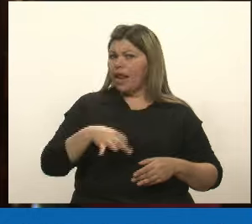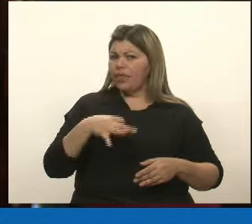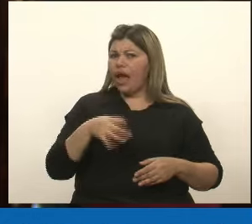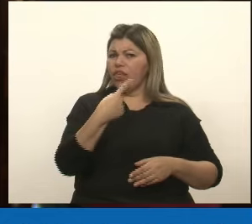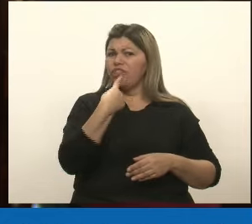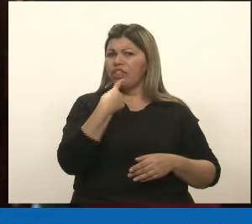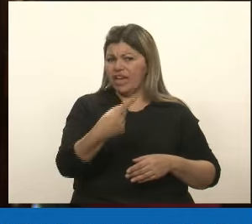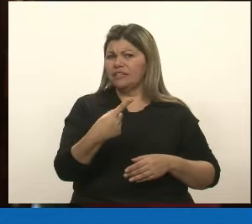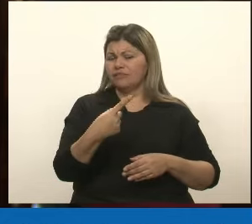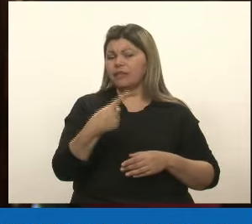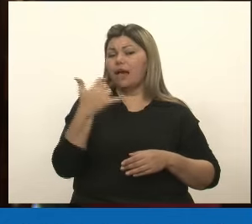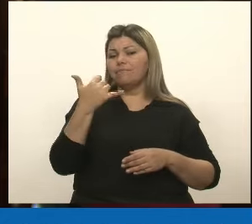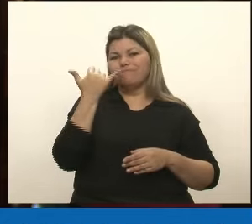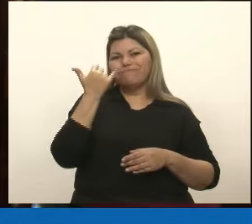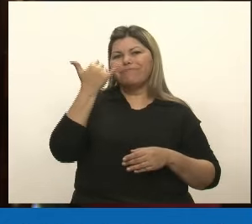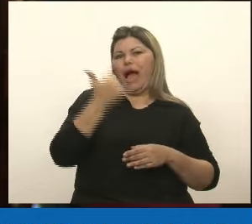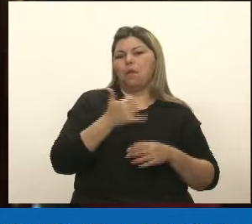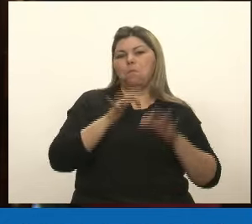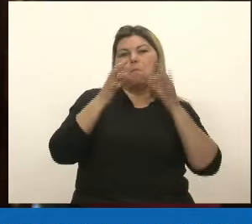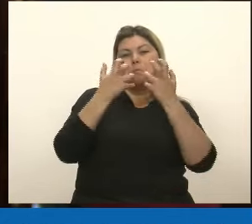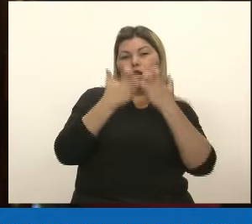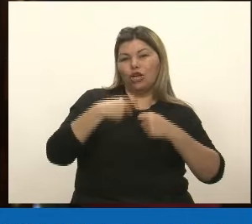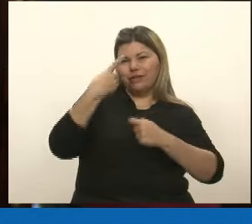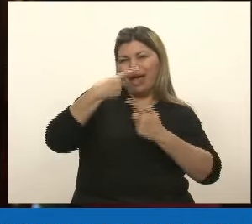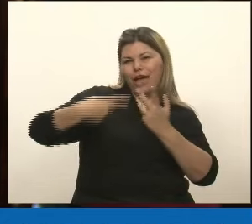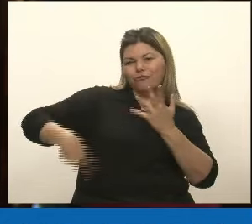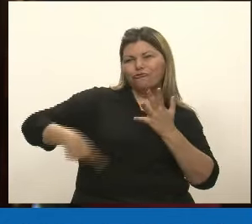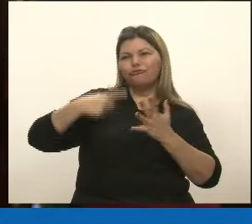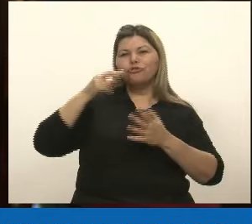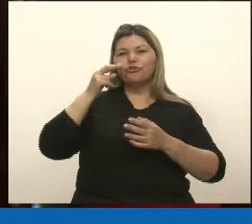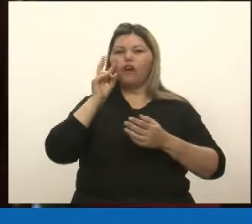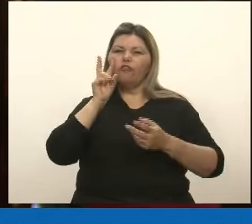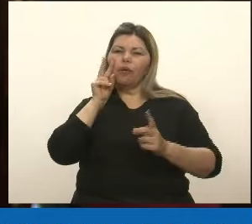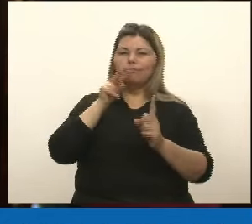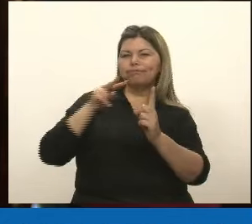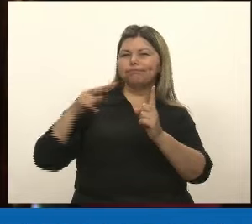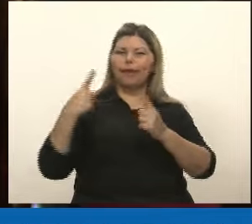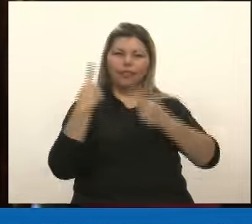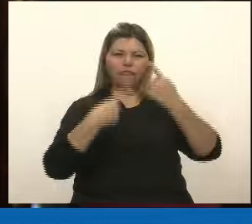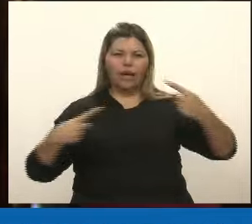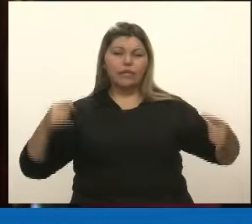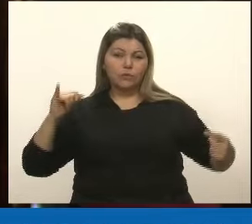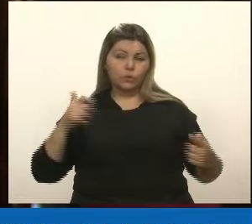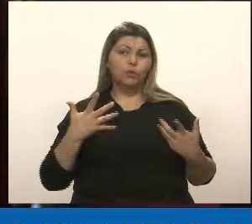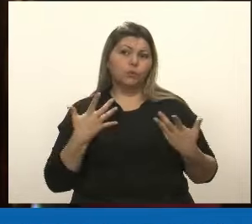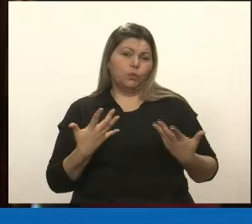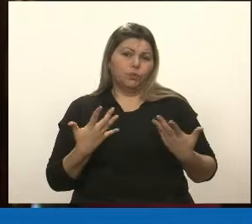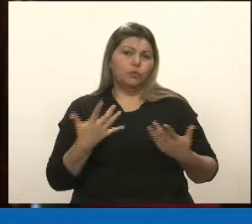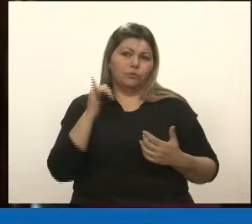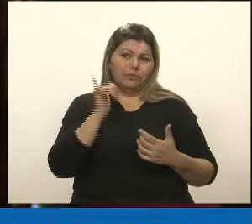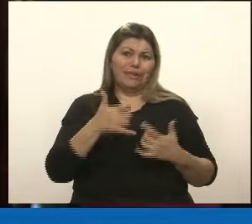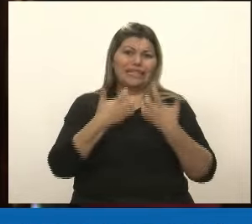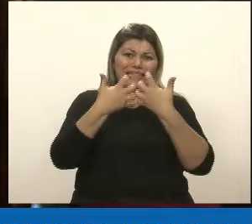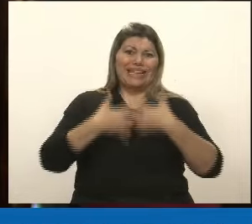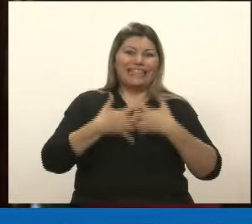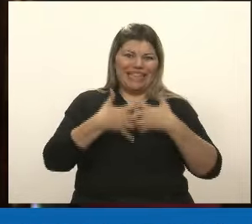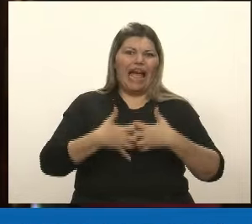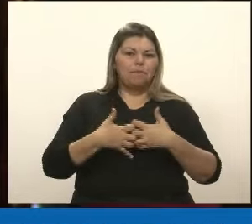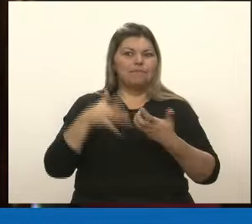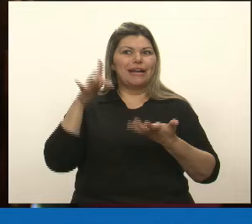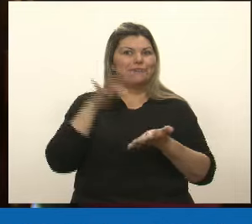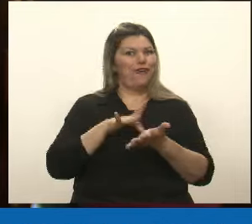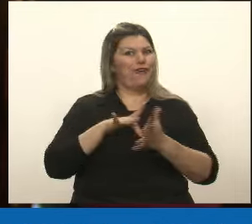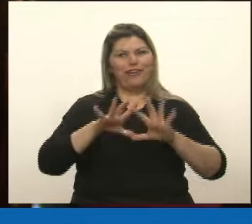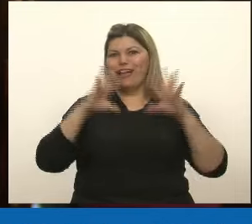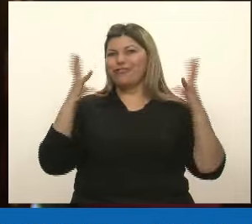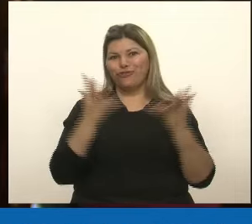senador Romero, que son varios los proyectos y varias visiones. Bueno, es correcto porque se va a afectar todo acá, todo el sistema, y vamos a tener una